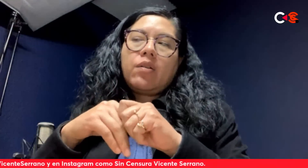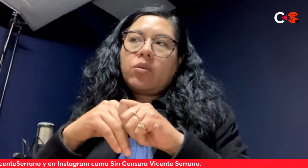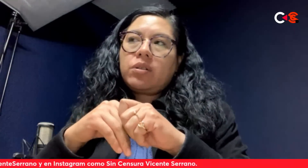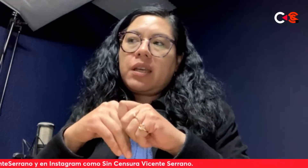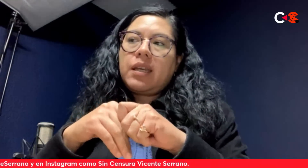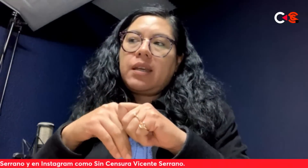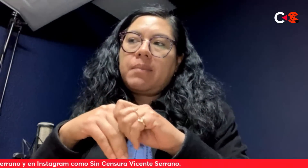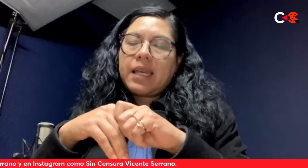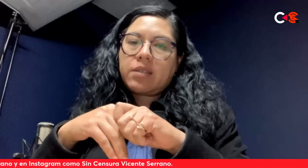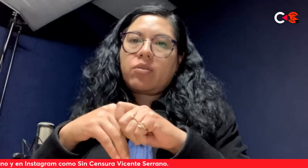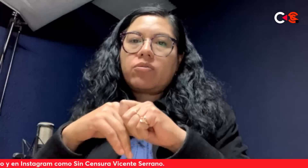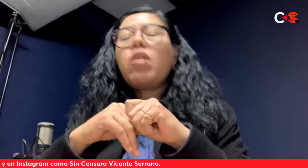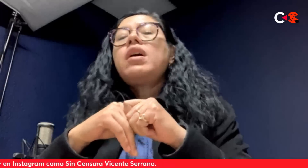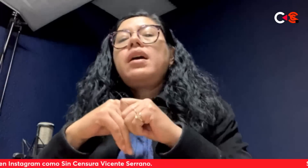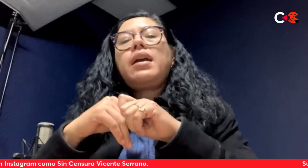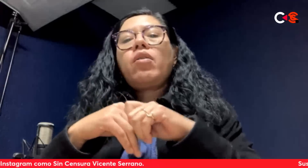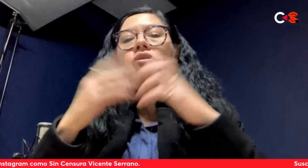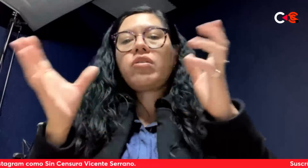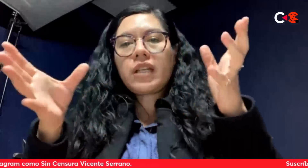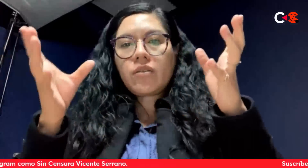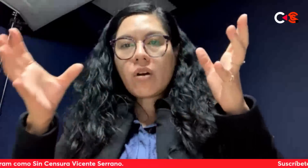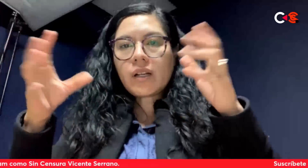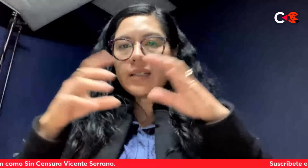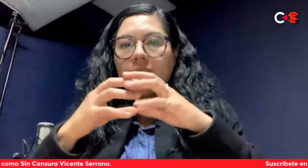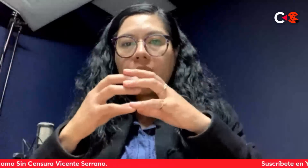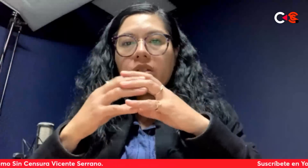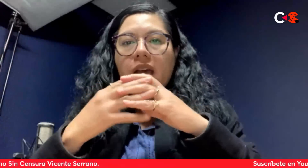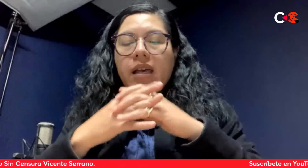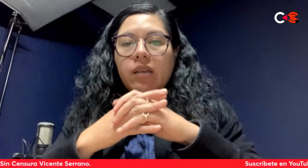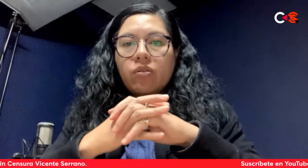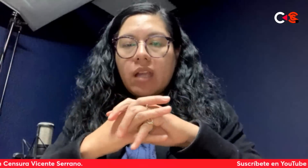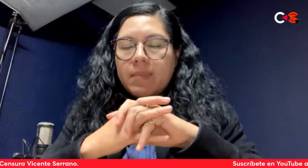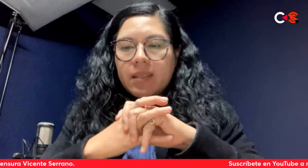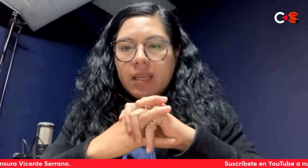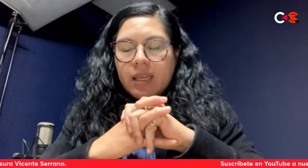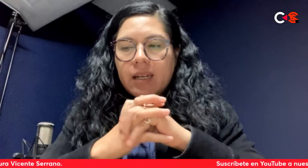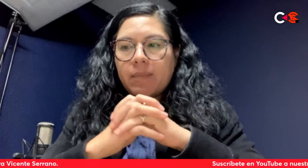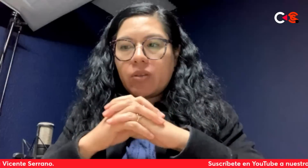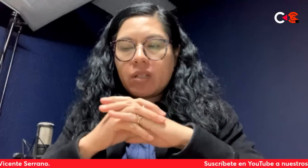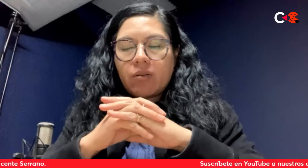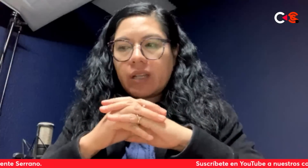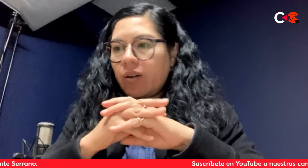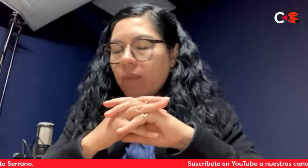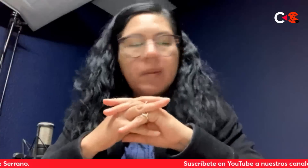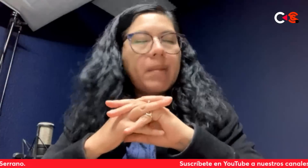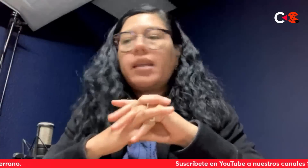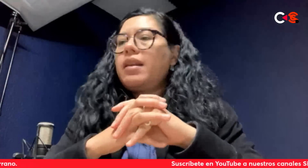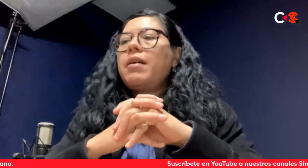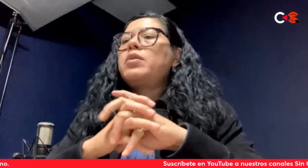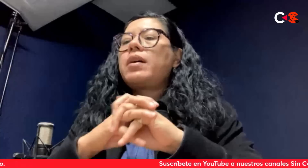a los maestros, ¿no? Otro sector que se abrió ya totalmente, y en ámbitos en los que no